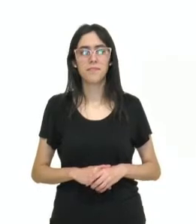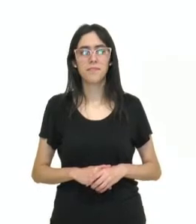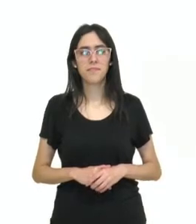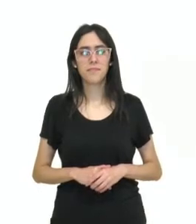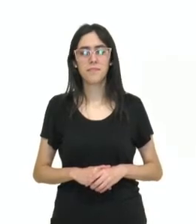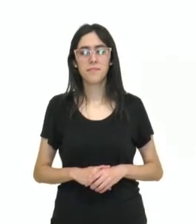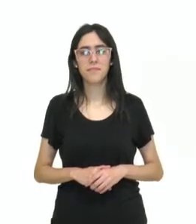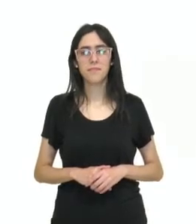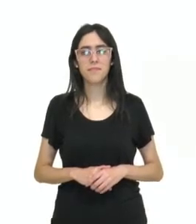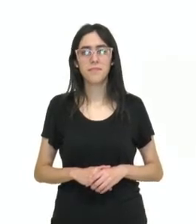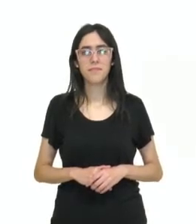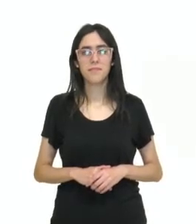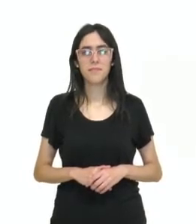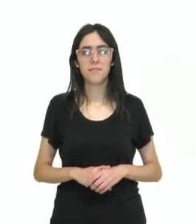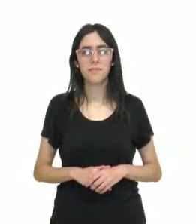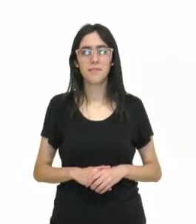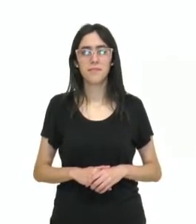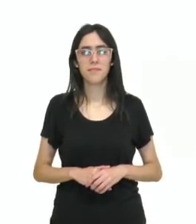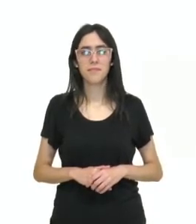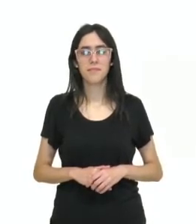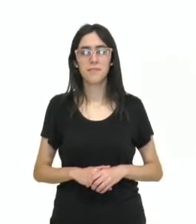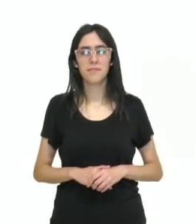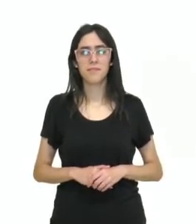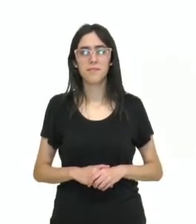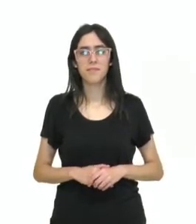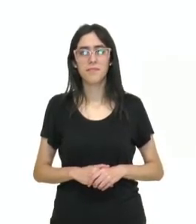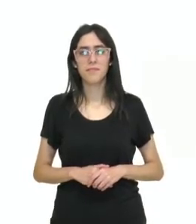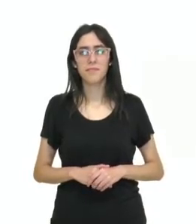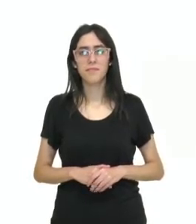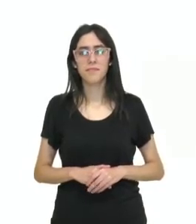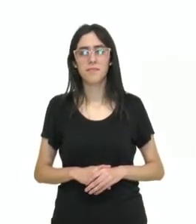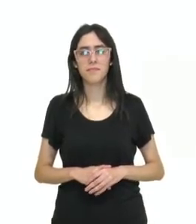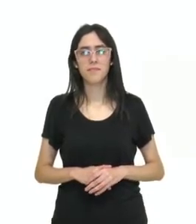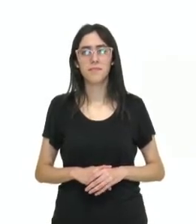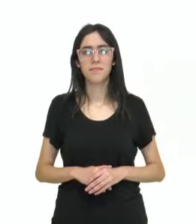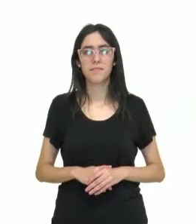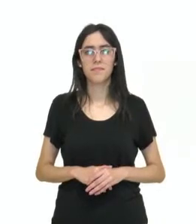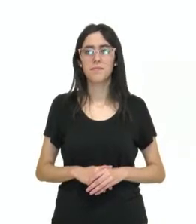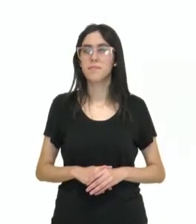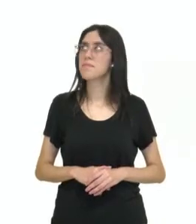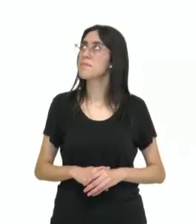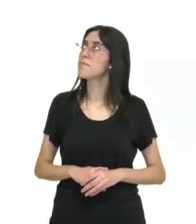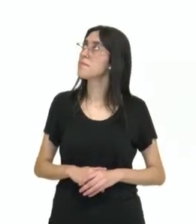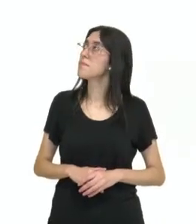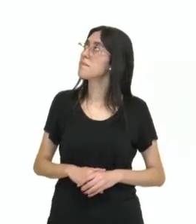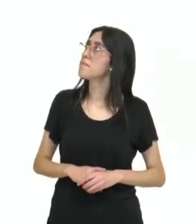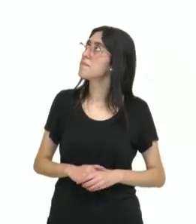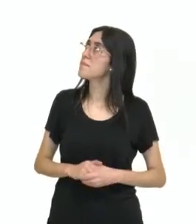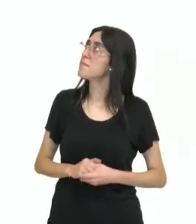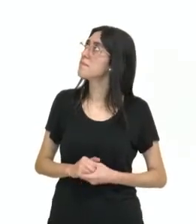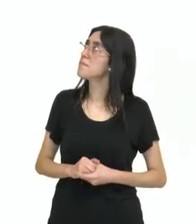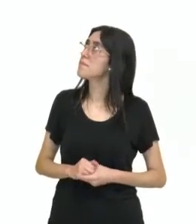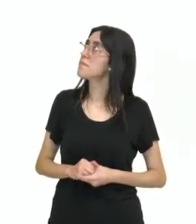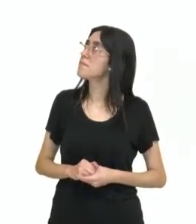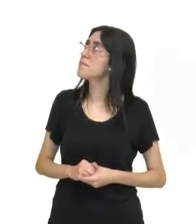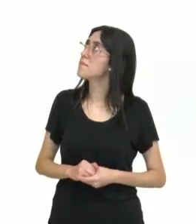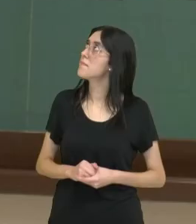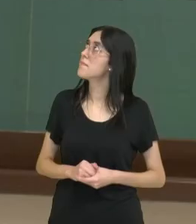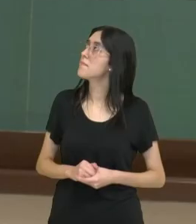disfrutar. El fragmento destacado es un ejemplo de estereotipo, pero ¿qué